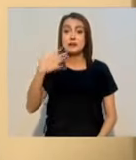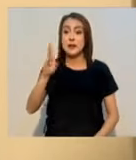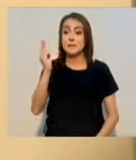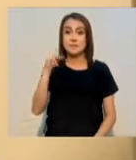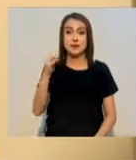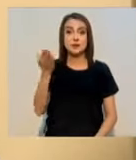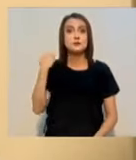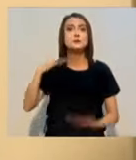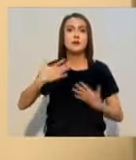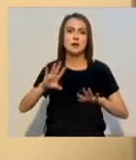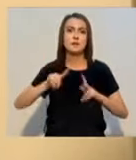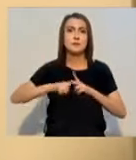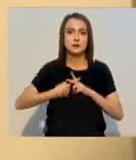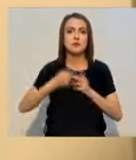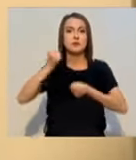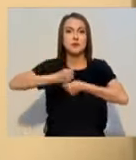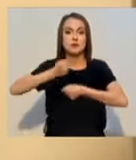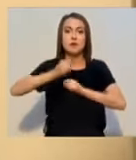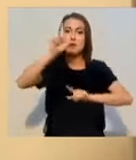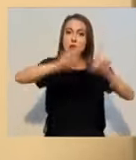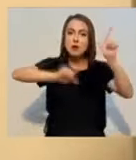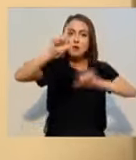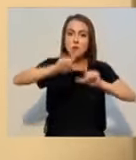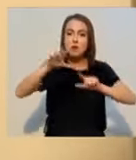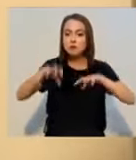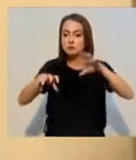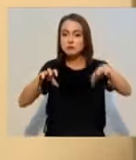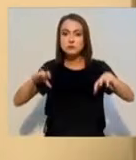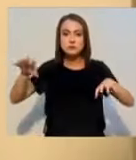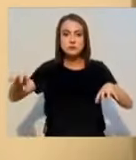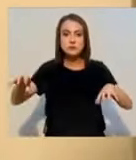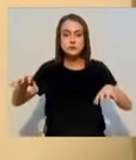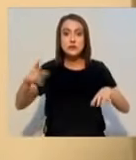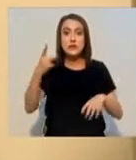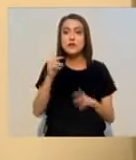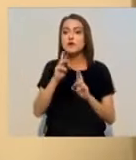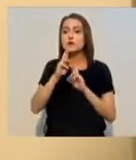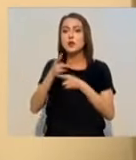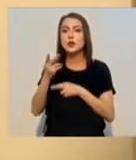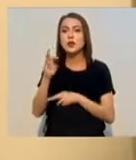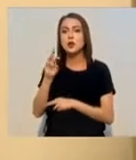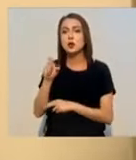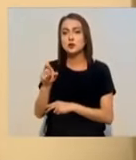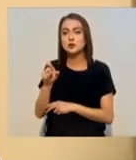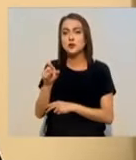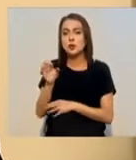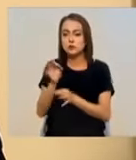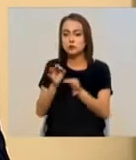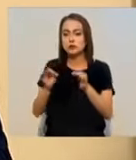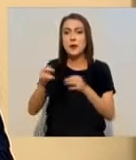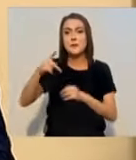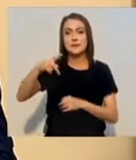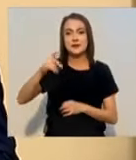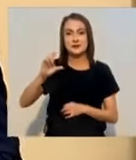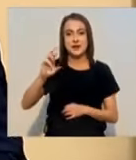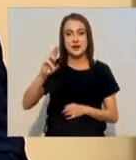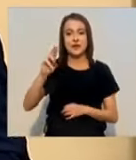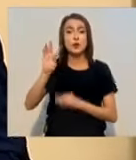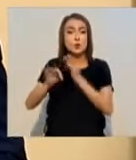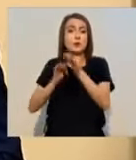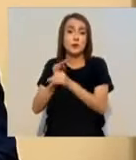ya comenzaron a operar un laboratorio regional de diagnóstico molecular por PCR